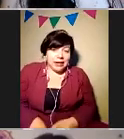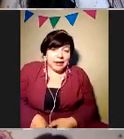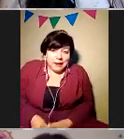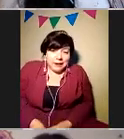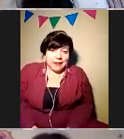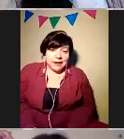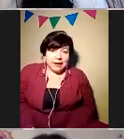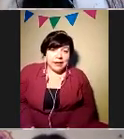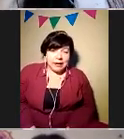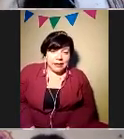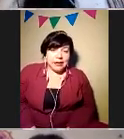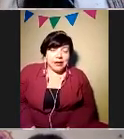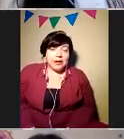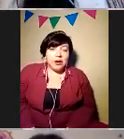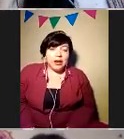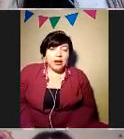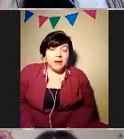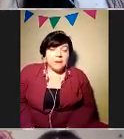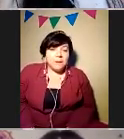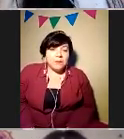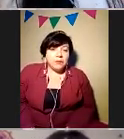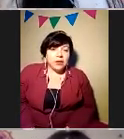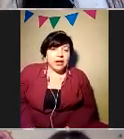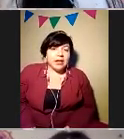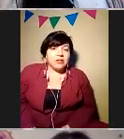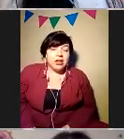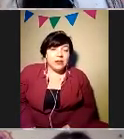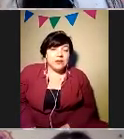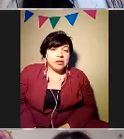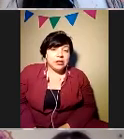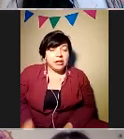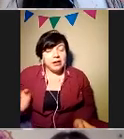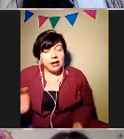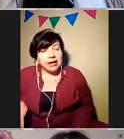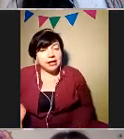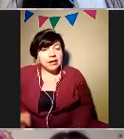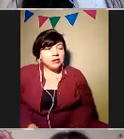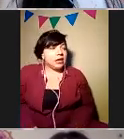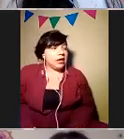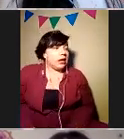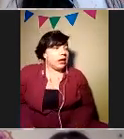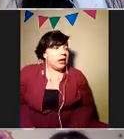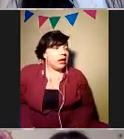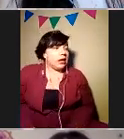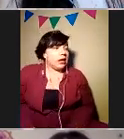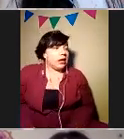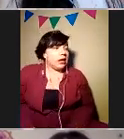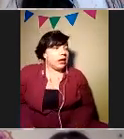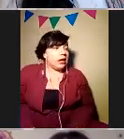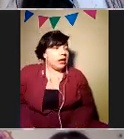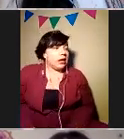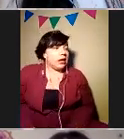Los quieren así. Y claro, hay en relación al fast fashion y a las redes sociales